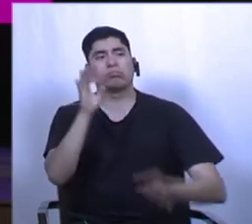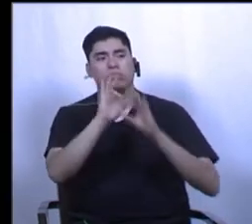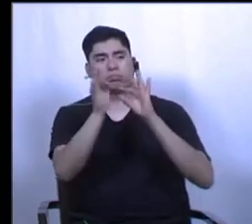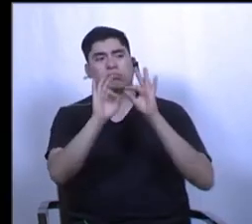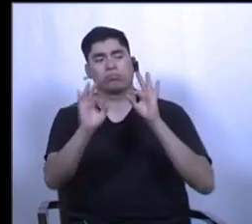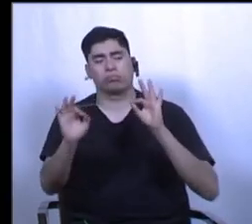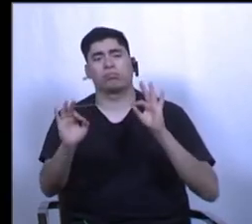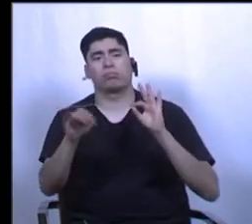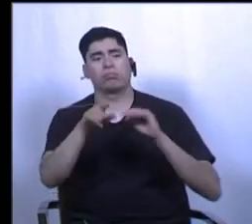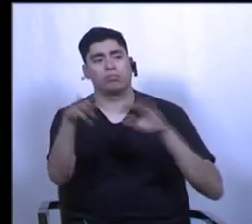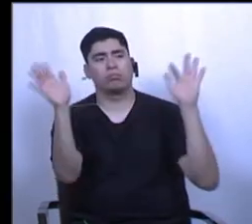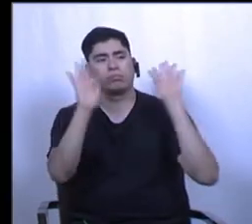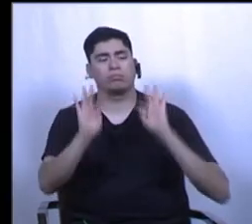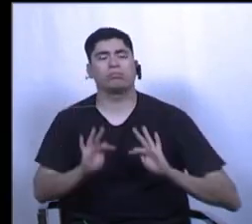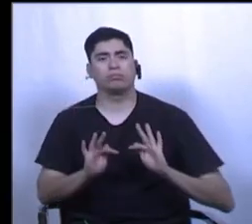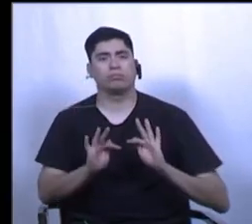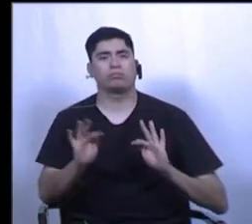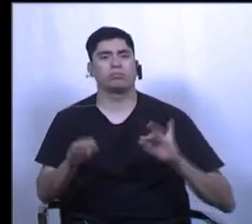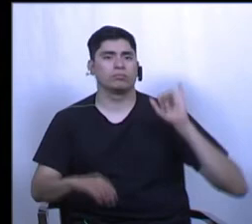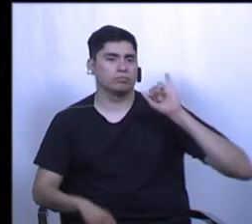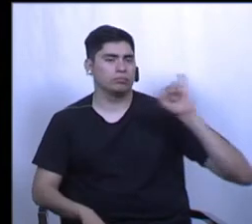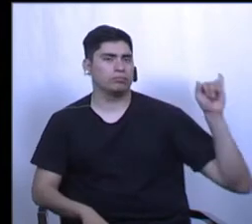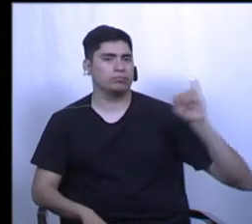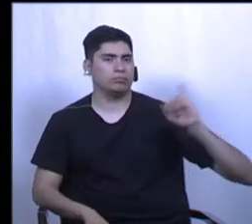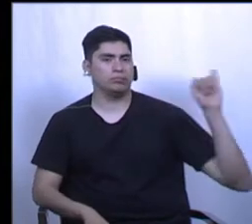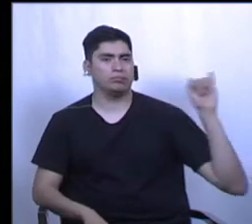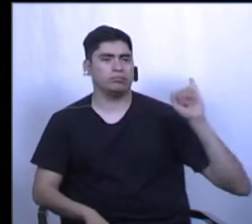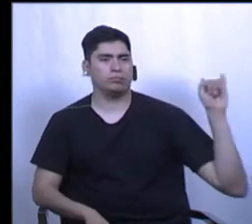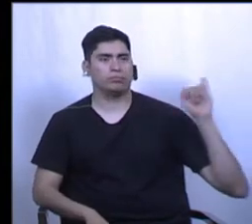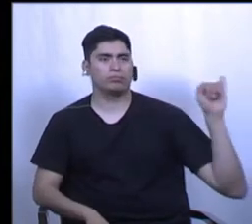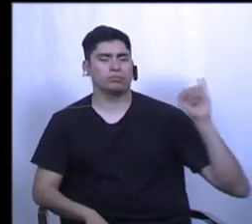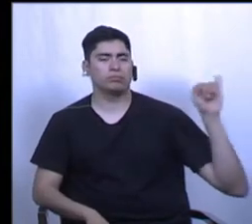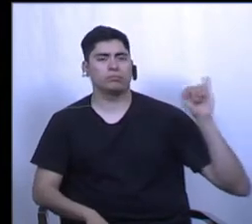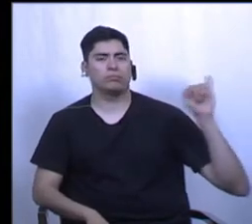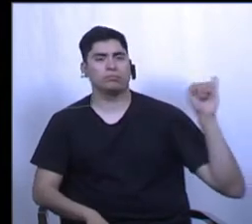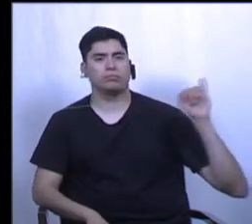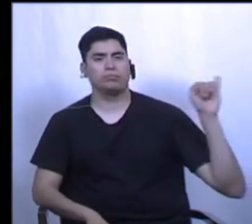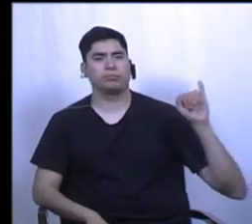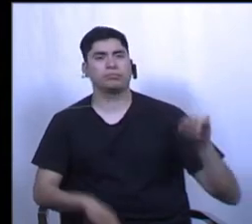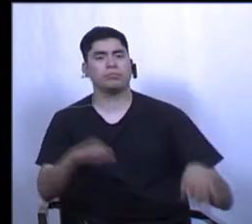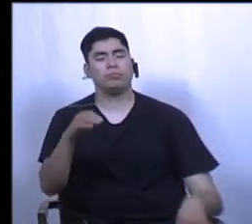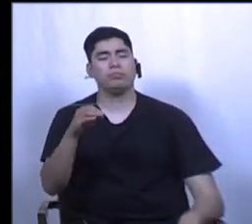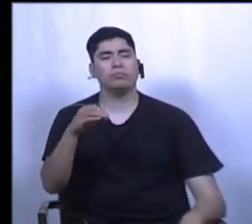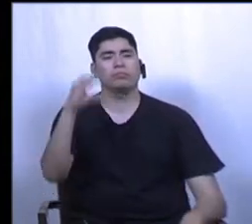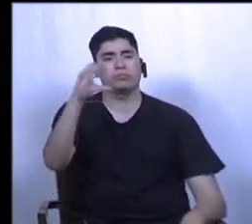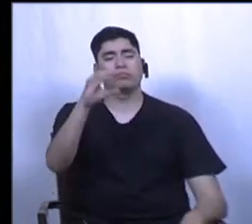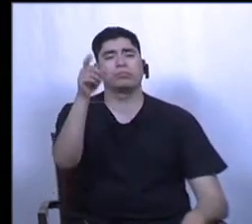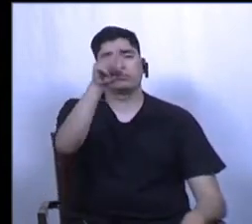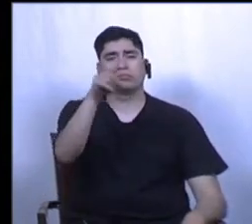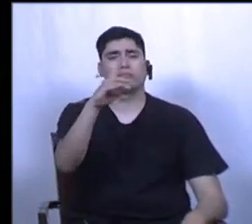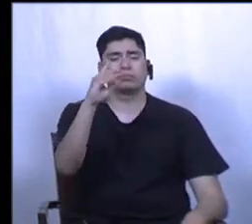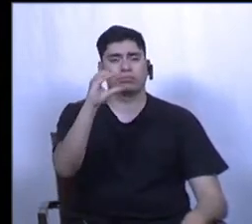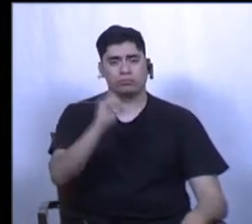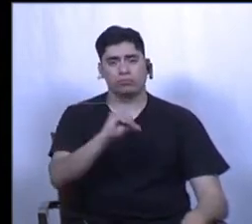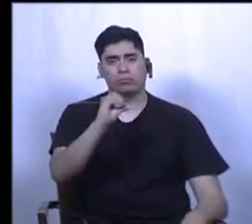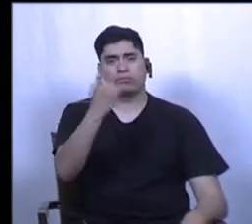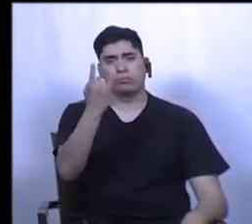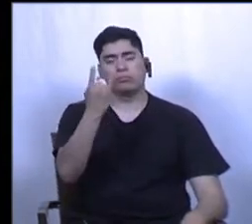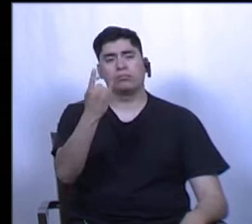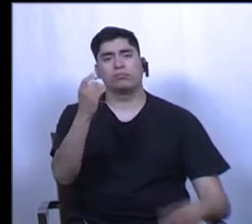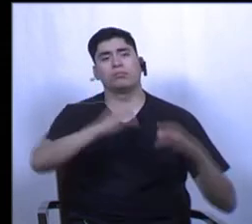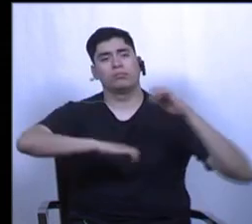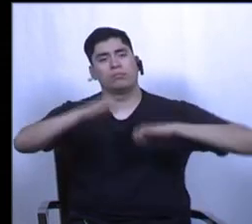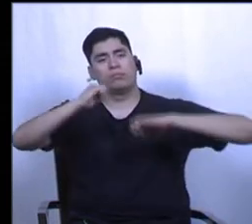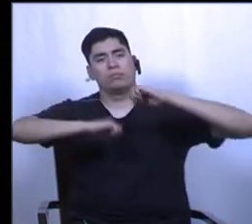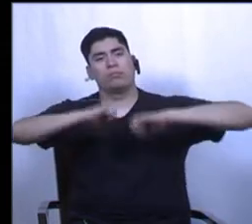toma esta forma, la que aparece a la izquierda. Fue hecha por GSK, una empresa farmacéutica, para